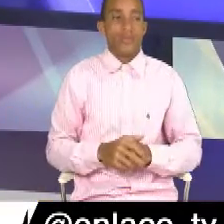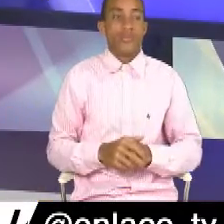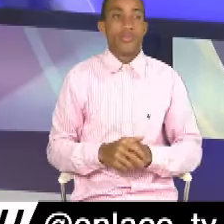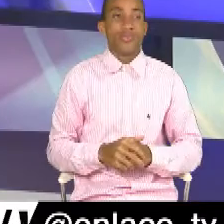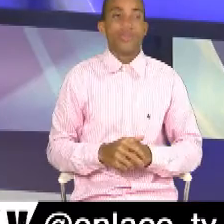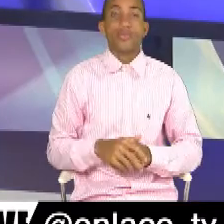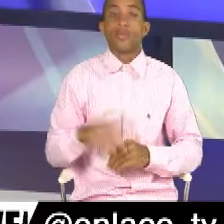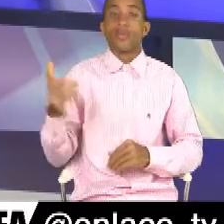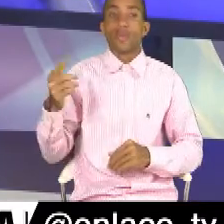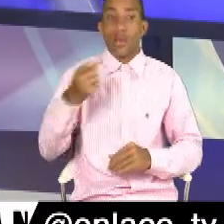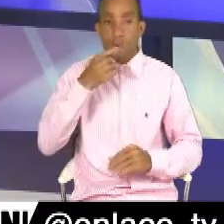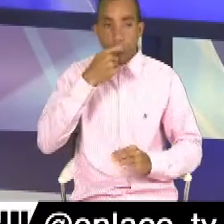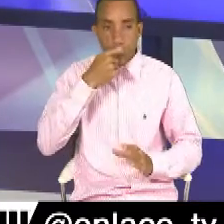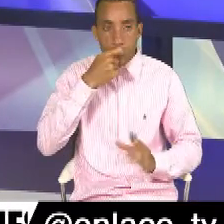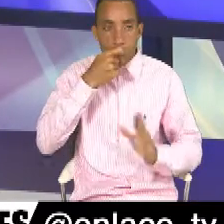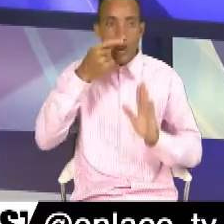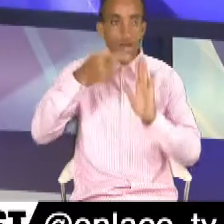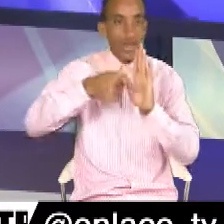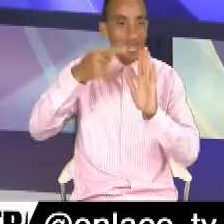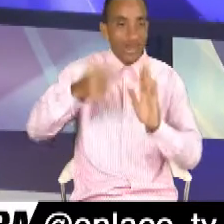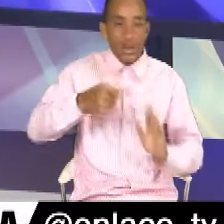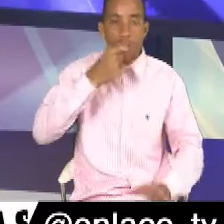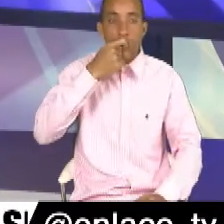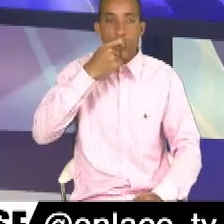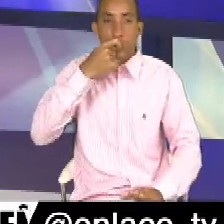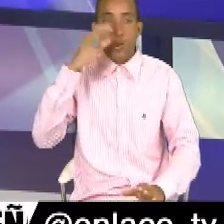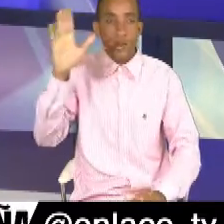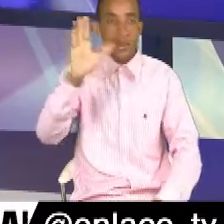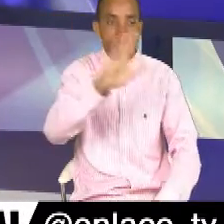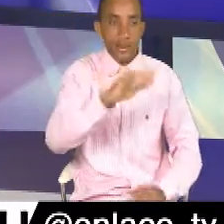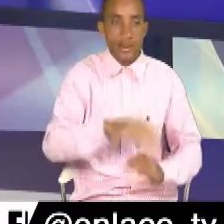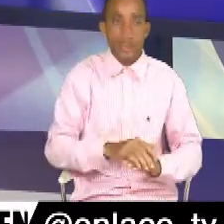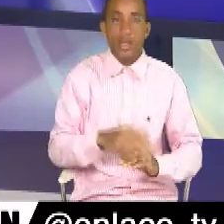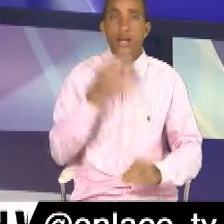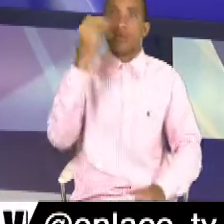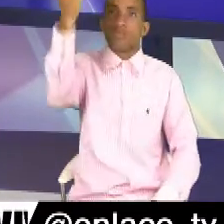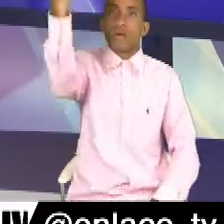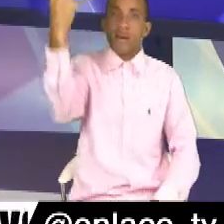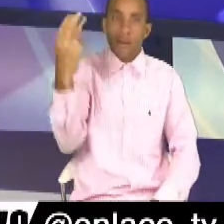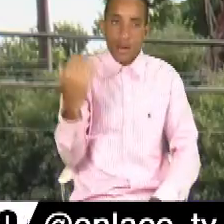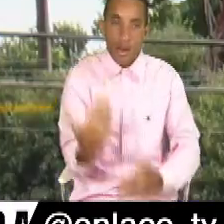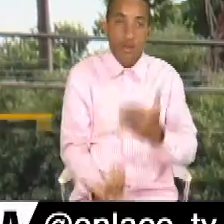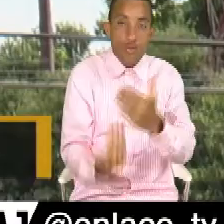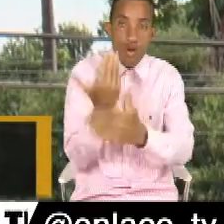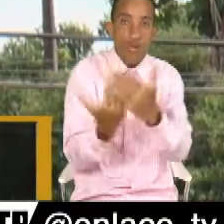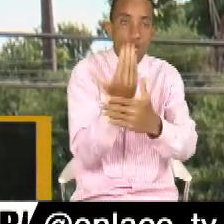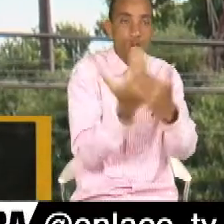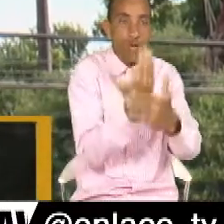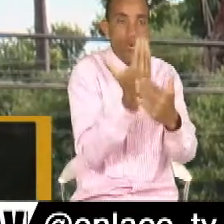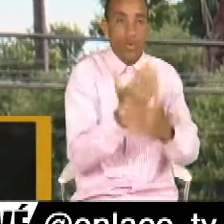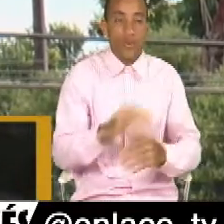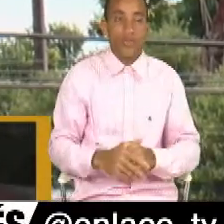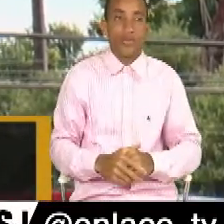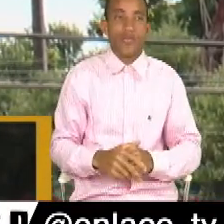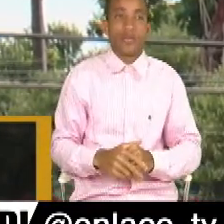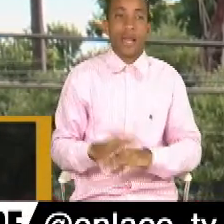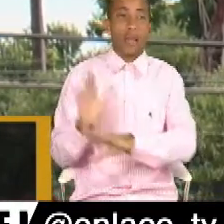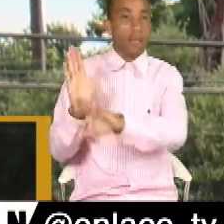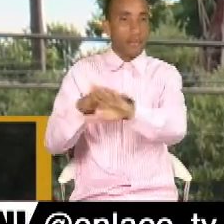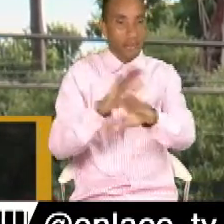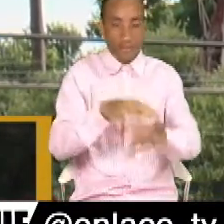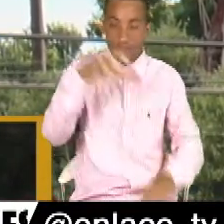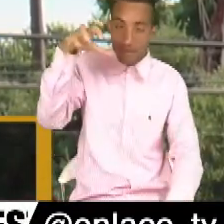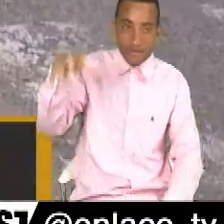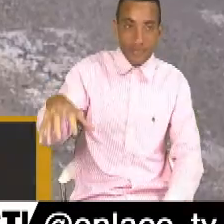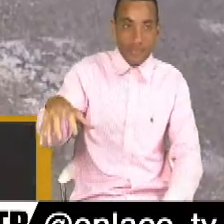de tránsito de nuestra ciudad, quienes anuncian modernización de la red semafórica. Nuevas noticias entrega el Instituto de Tránsito y